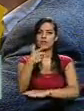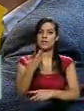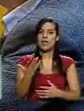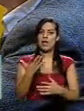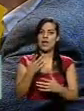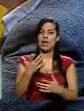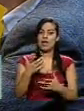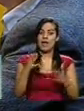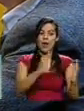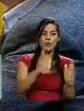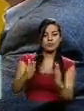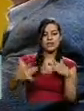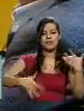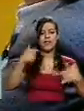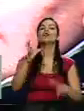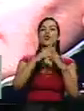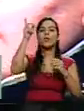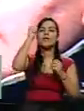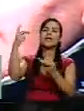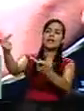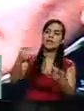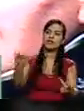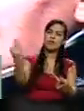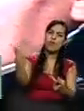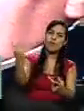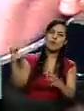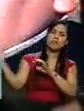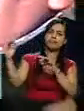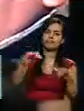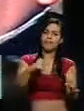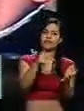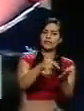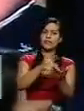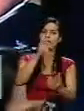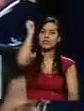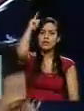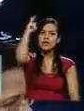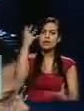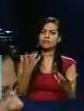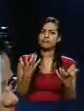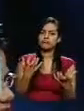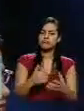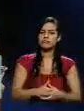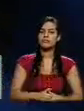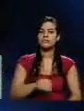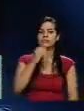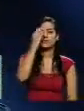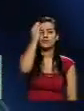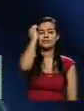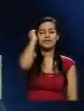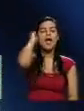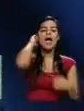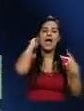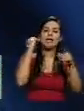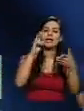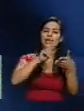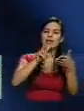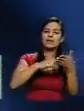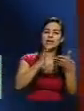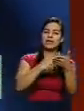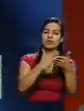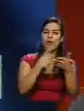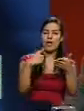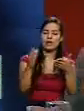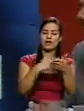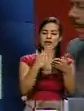actividades en Caracas con la presencia. Un libro que decíamos es un poco desconocido y no se